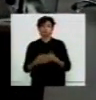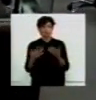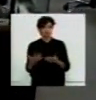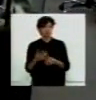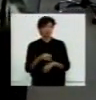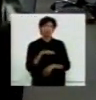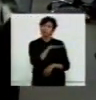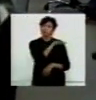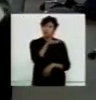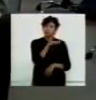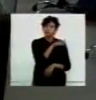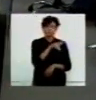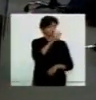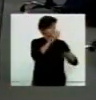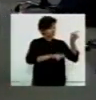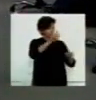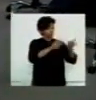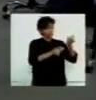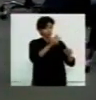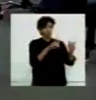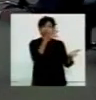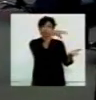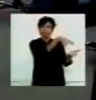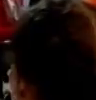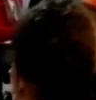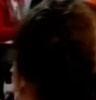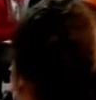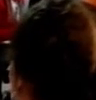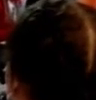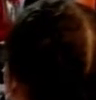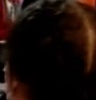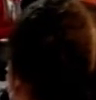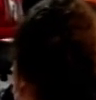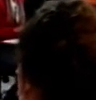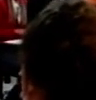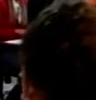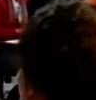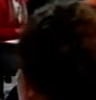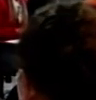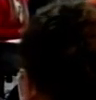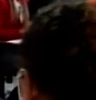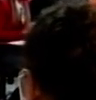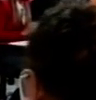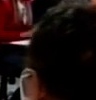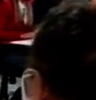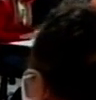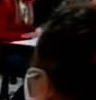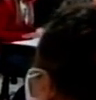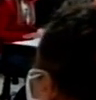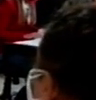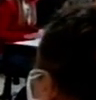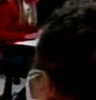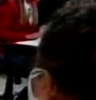con estudios de posgrado en ambiente y en derecho del consumidor. Además, es